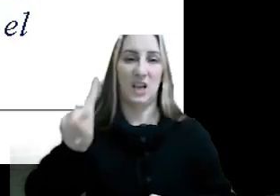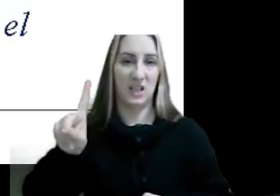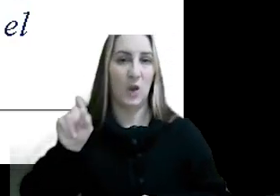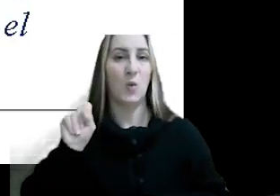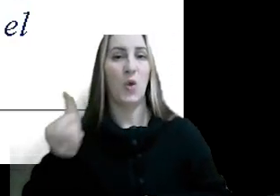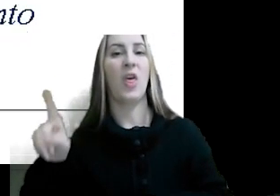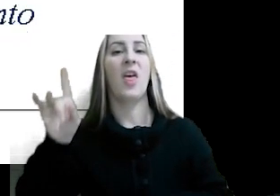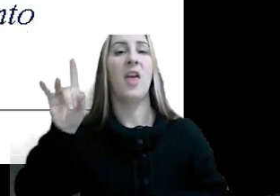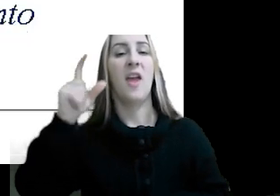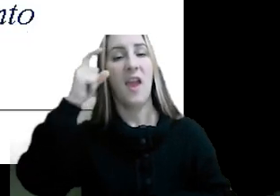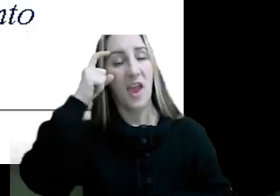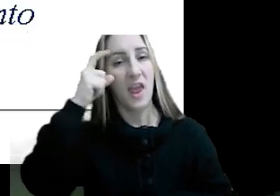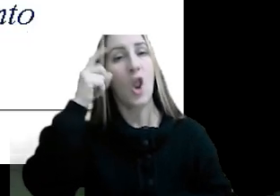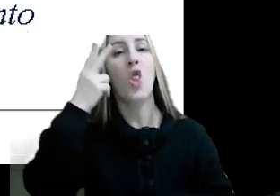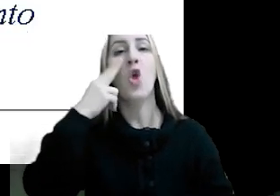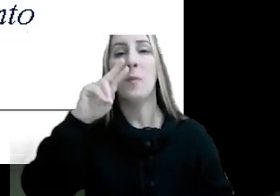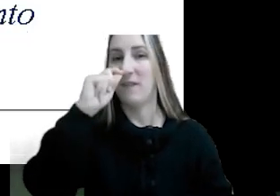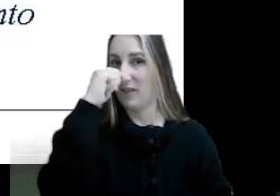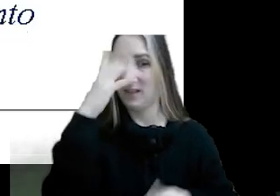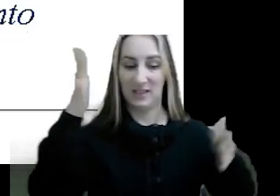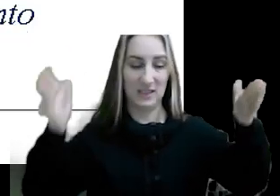de enero 2025.